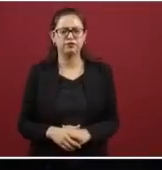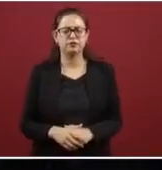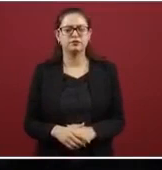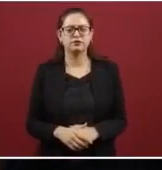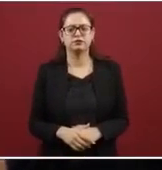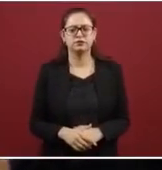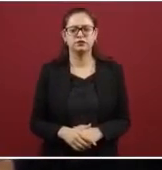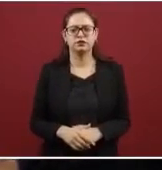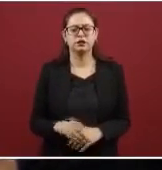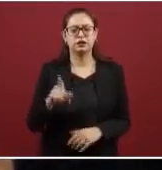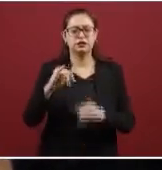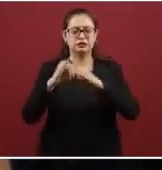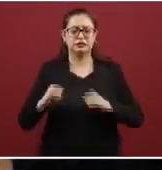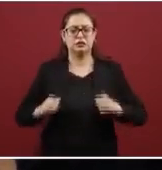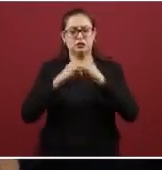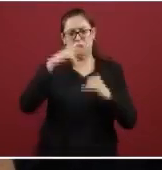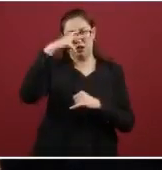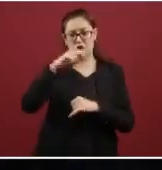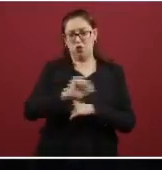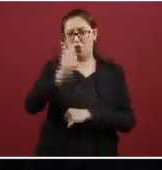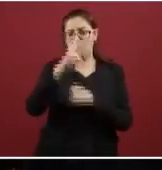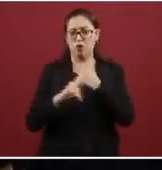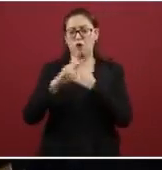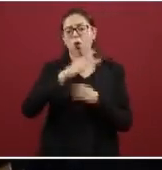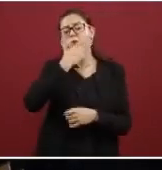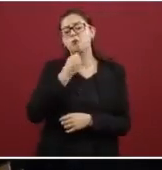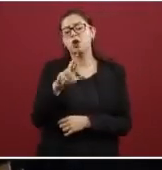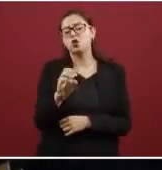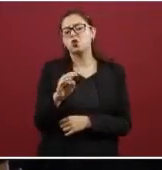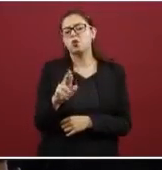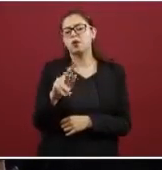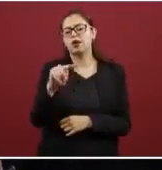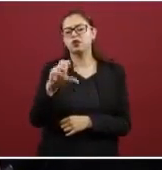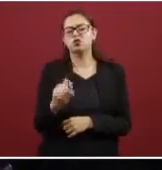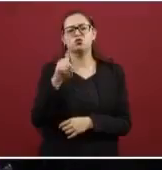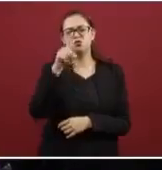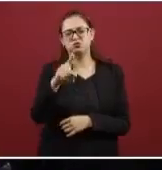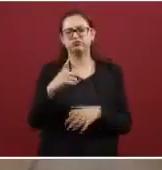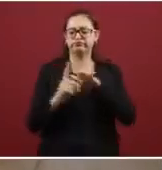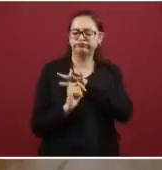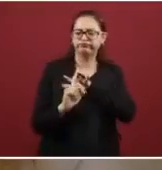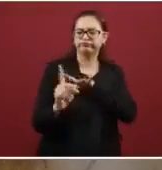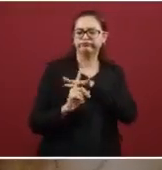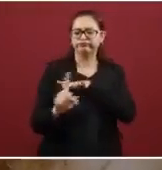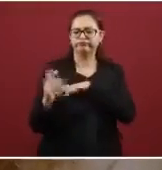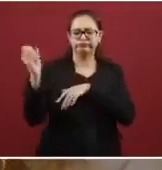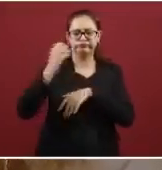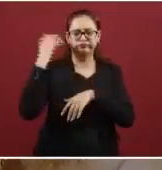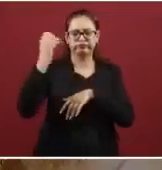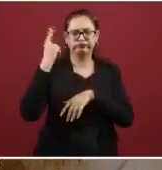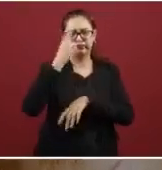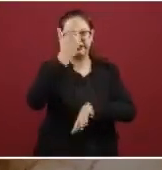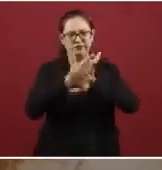de Mexicanos en el exterior, Roberto Valdovinos, ha estado prohibiendo la entrada a migrantes a los foros consultivos